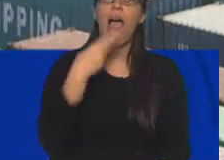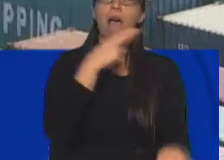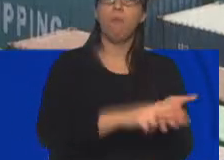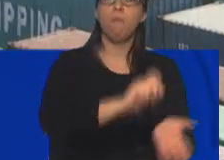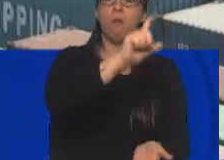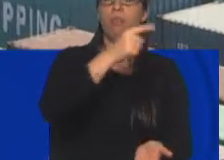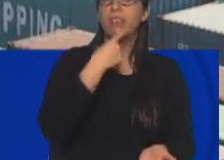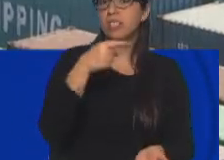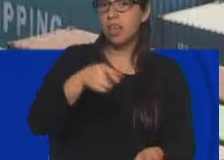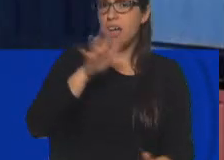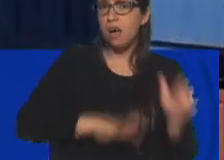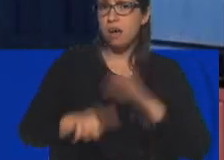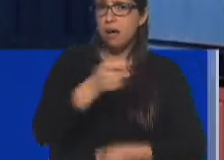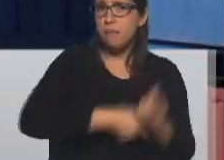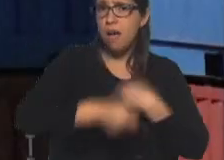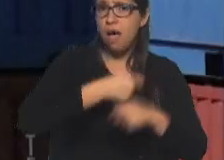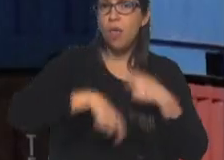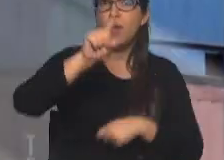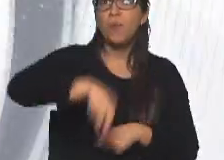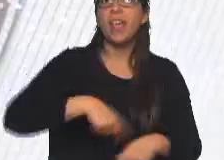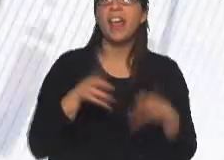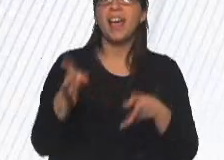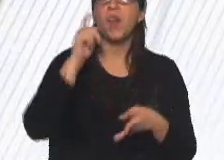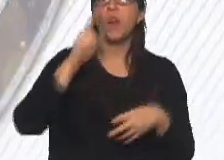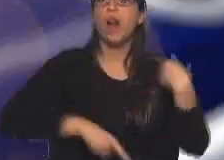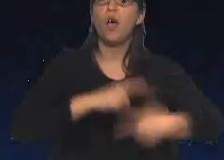sostiene que esas operaciones financian la guerra en Ucrania.